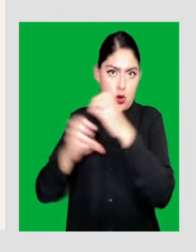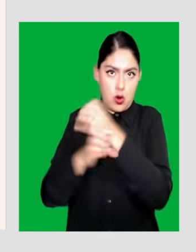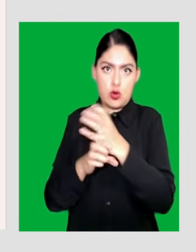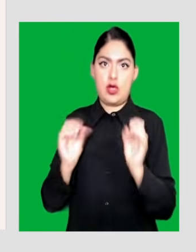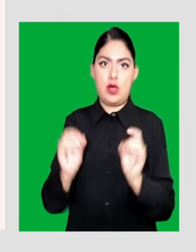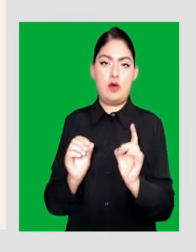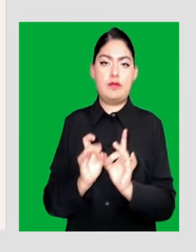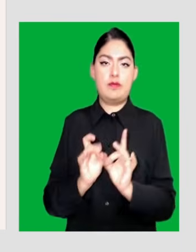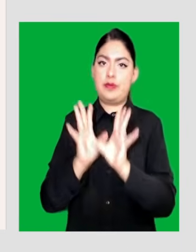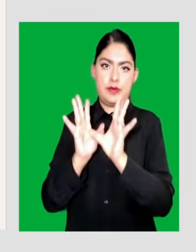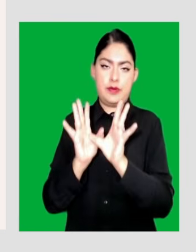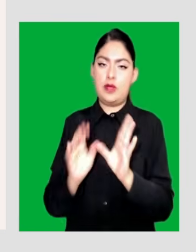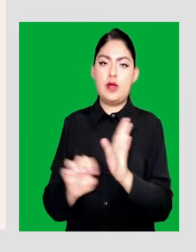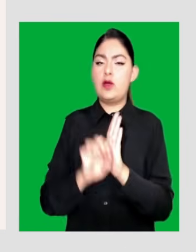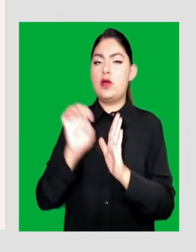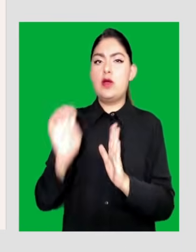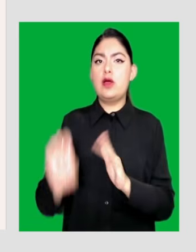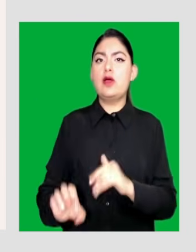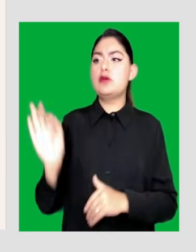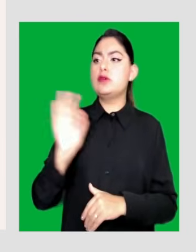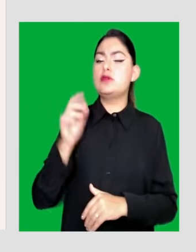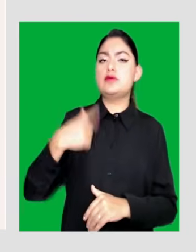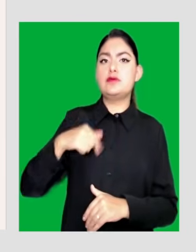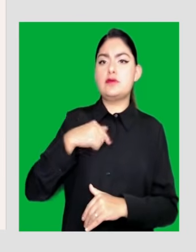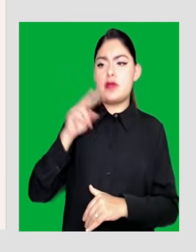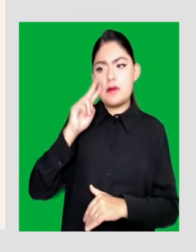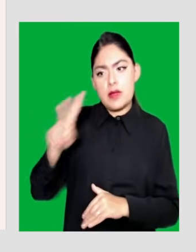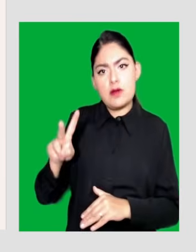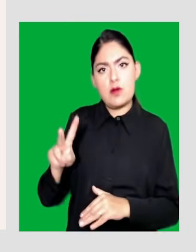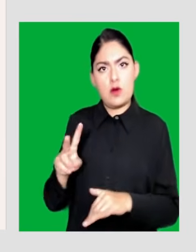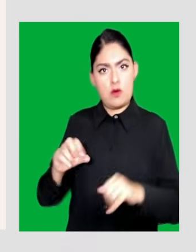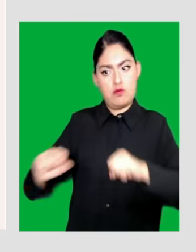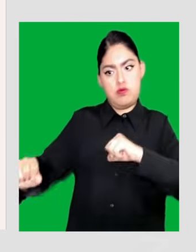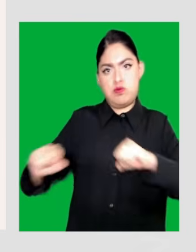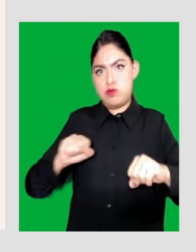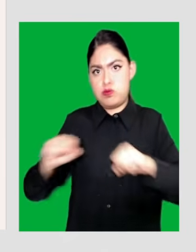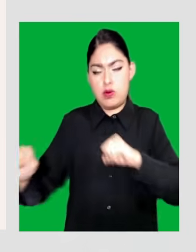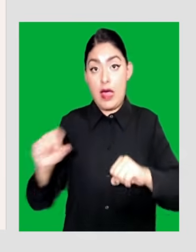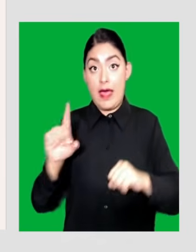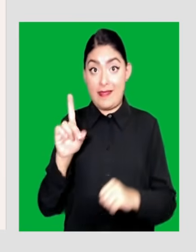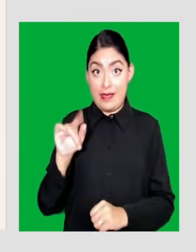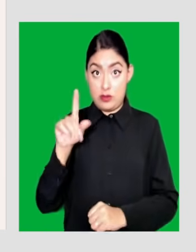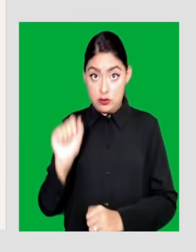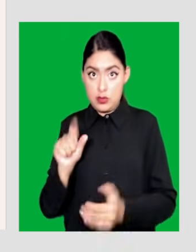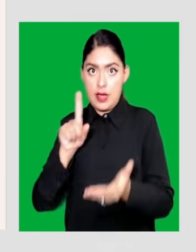la ubicación de un monumento histórico, o algo en movimiento, como la ruta de un automóvil.